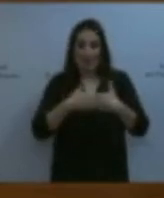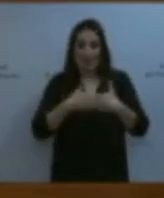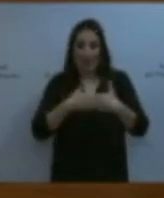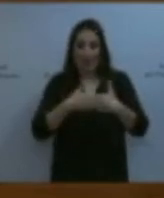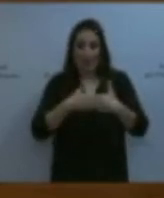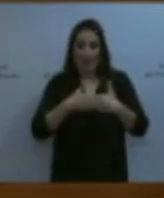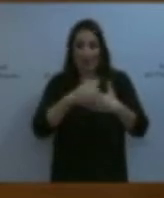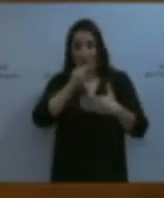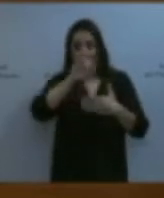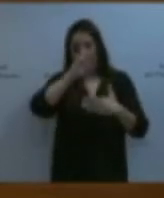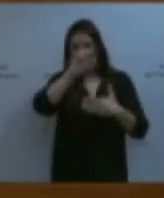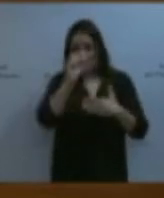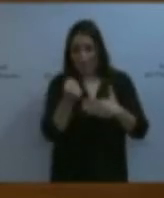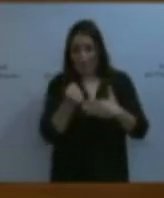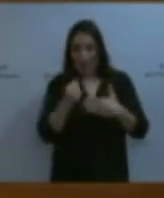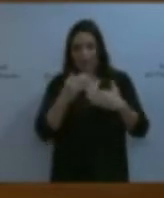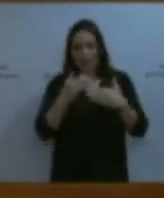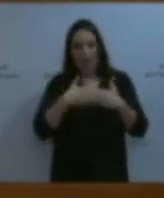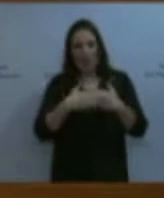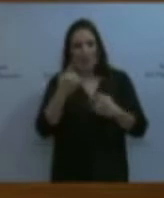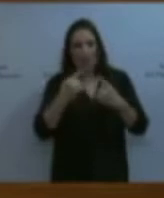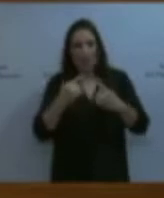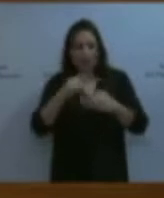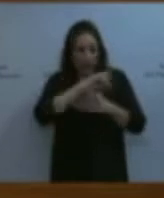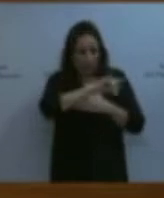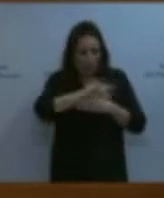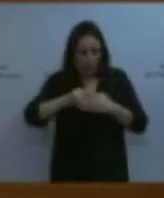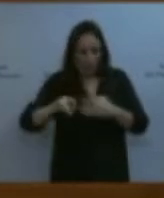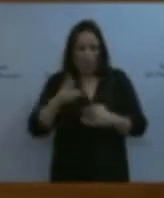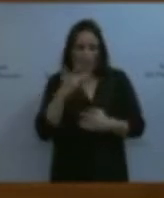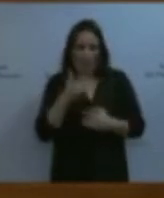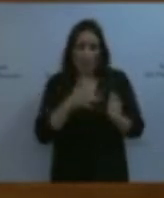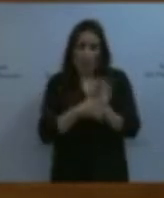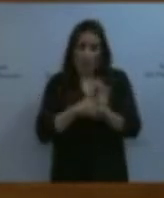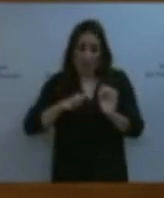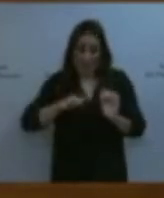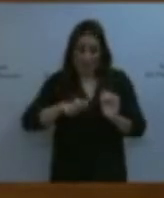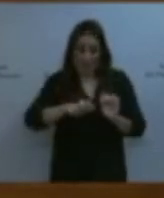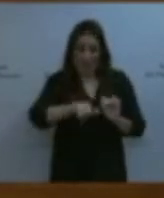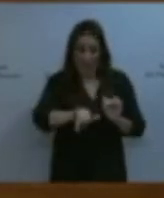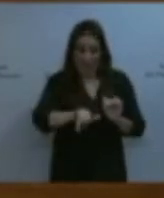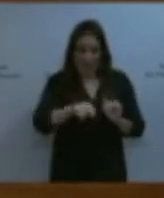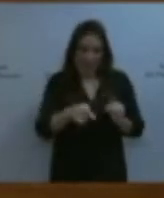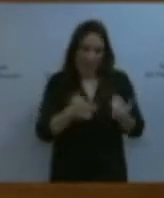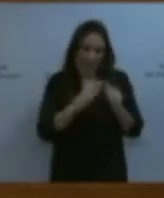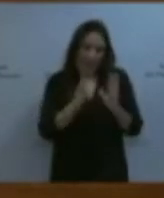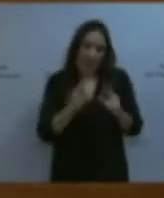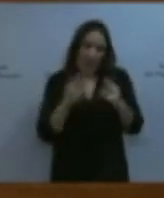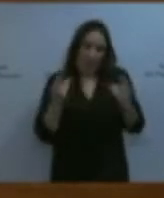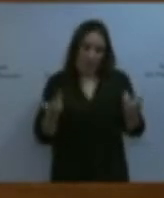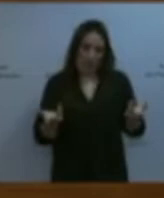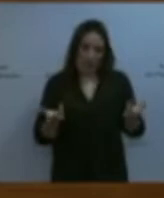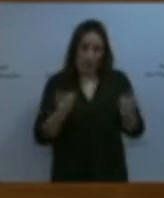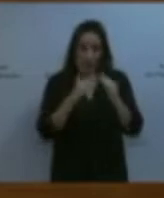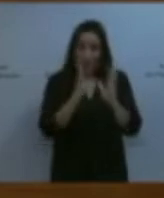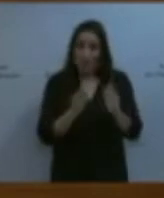de Vipasa dice que las cucarachas son las que cenan en las viviendas públicas. La vivienda pública